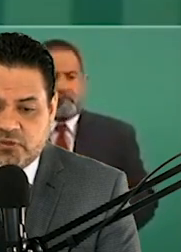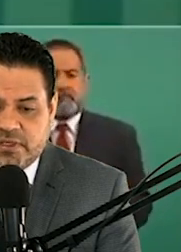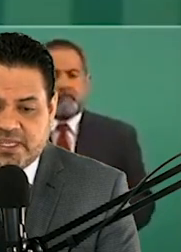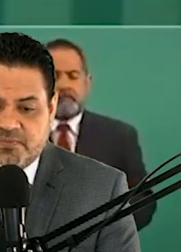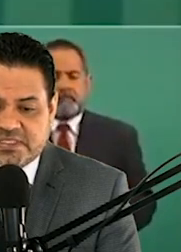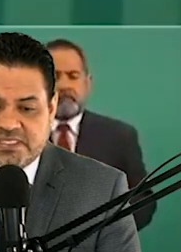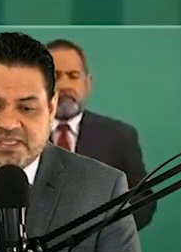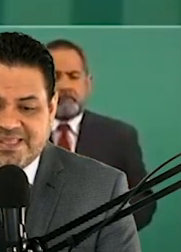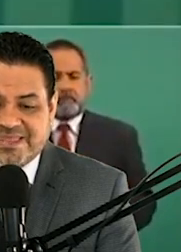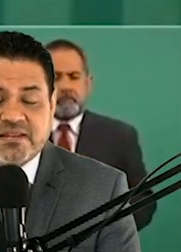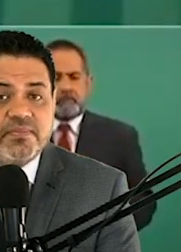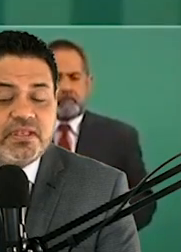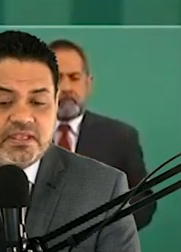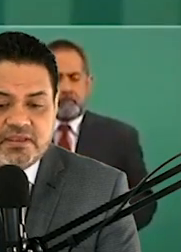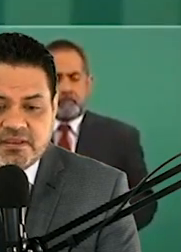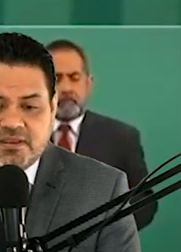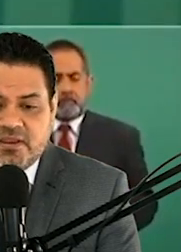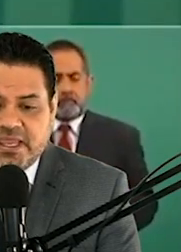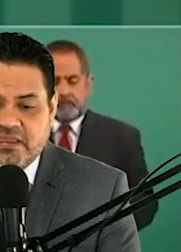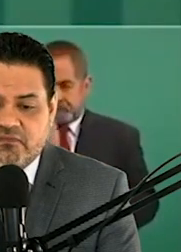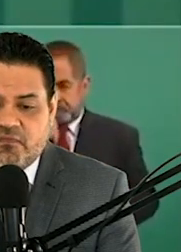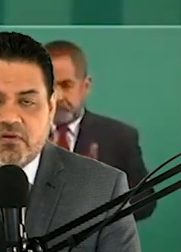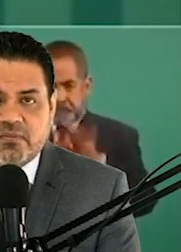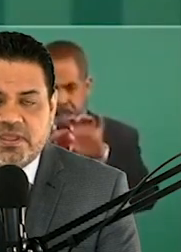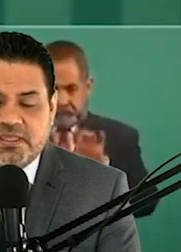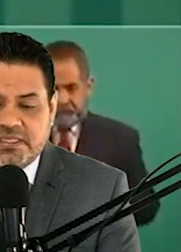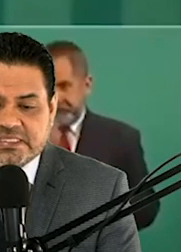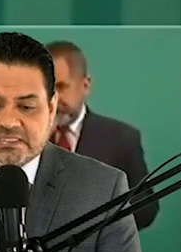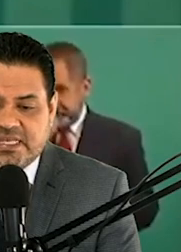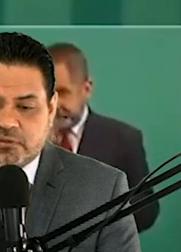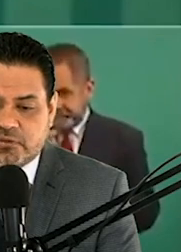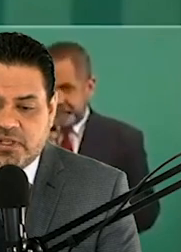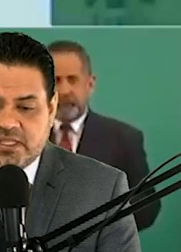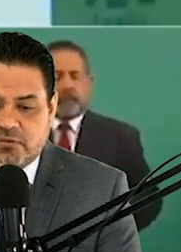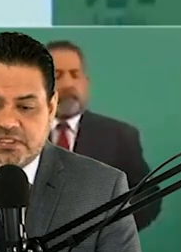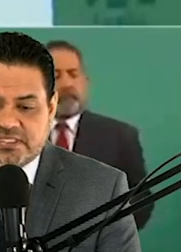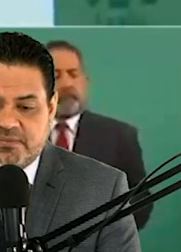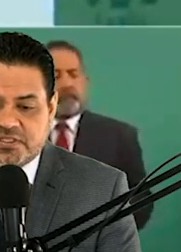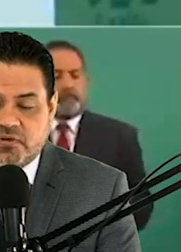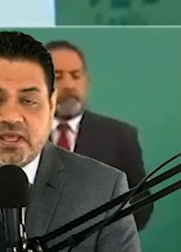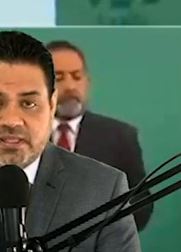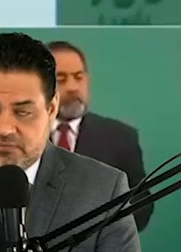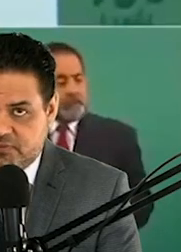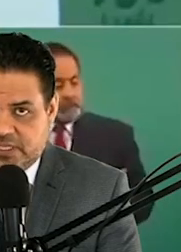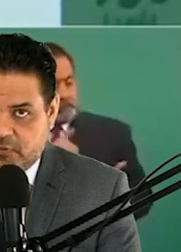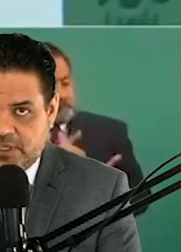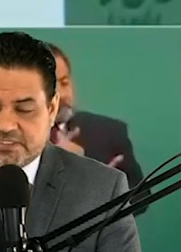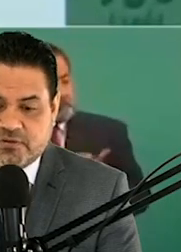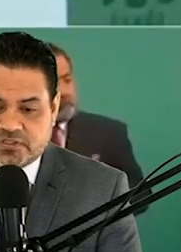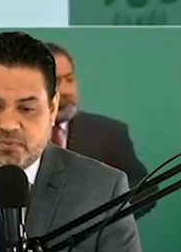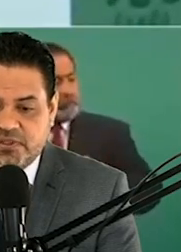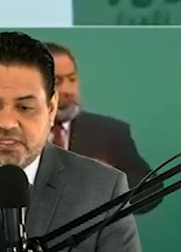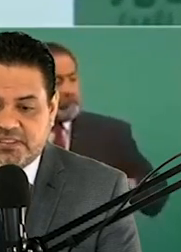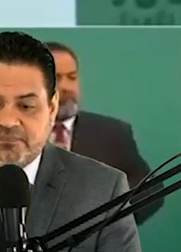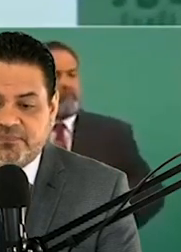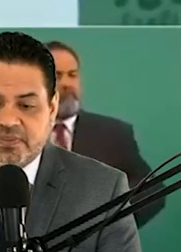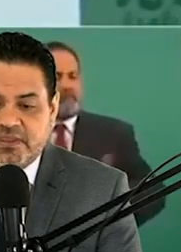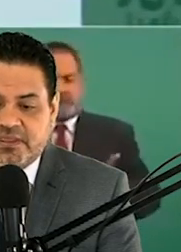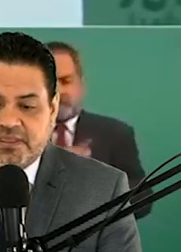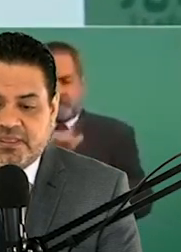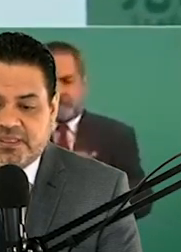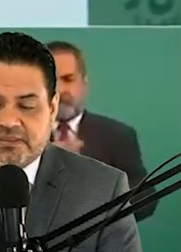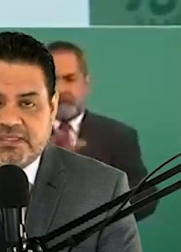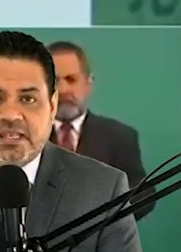de la judicatura que preside determine e informe si la autoridad judicial mencionada al juez correspondiente